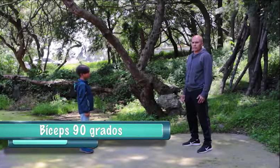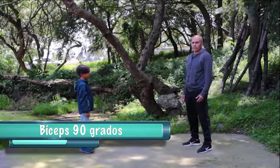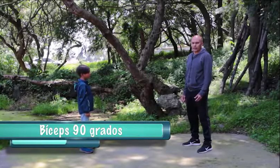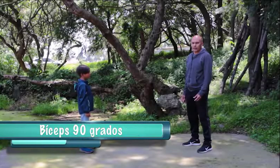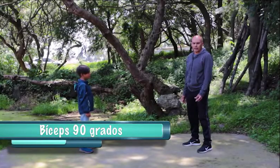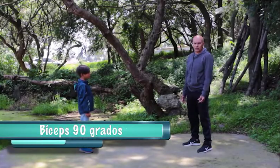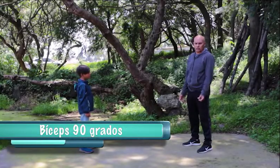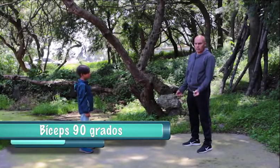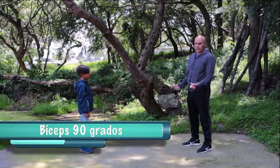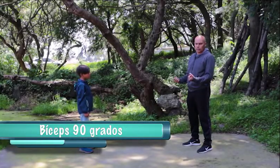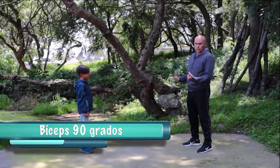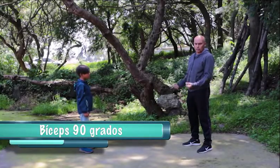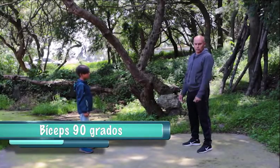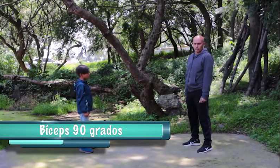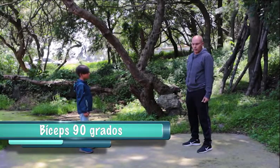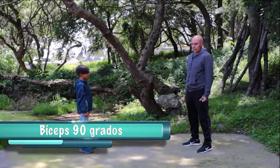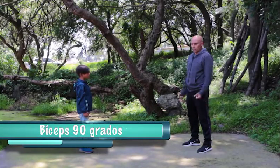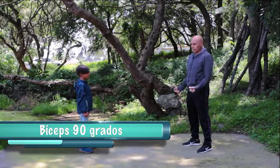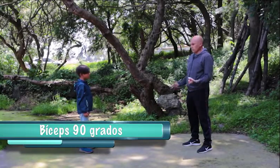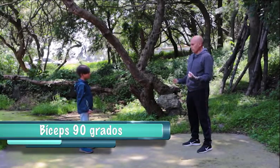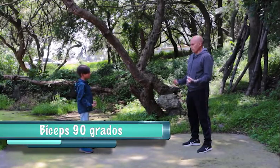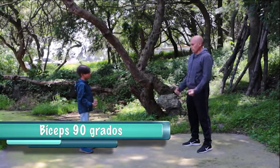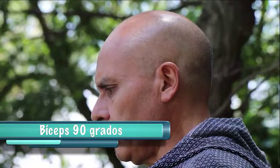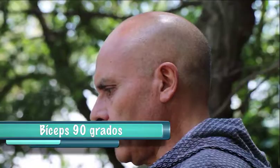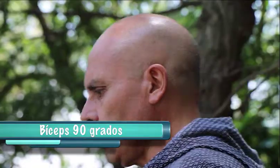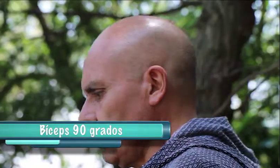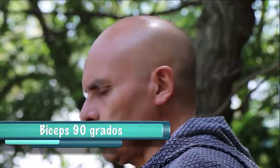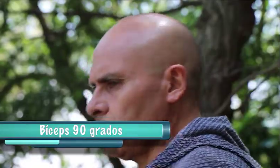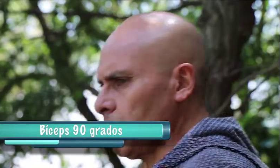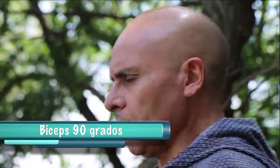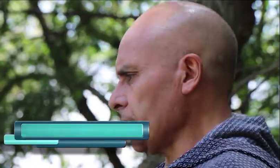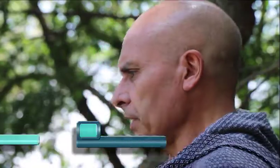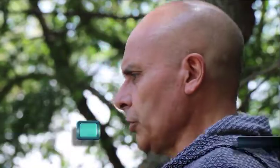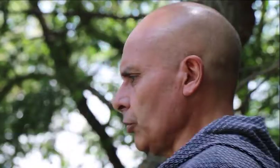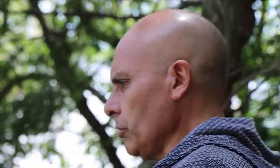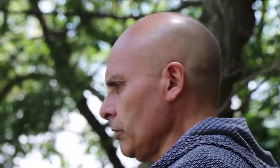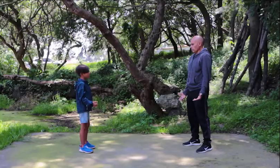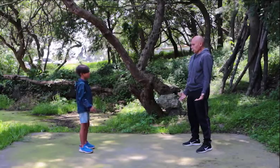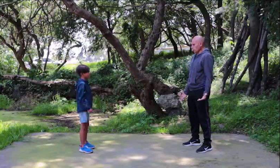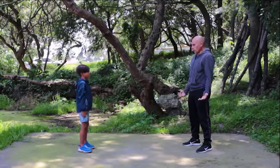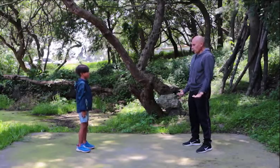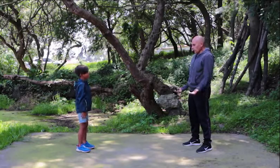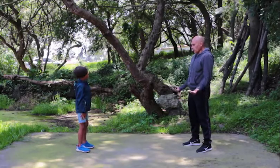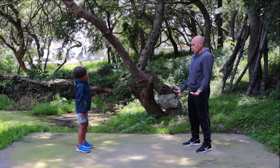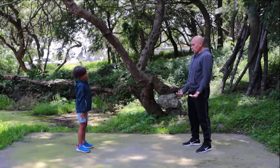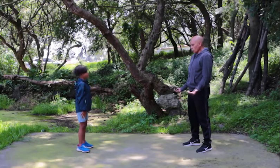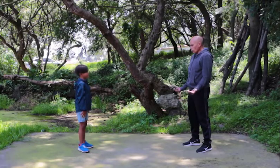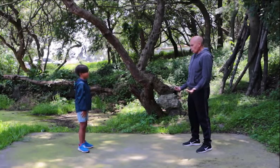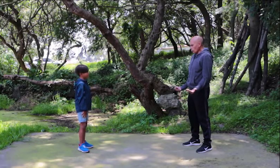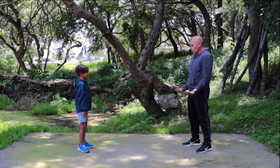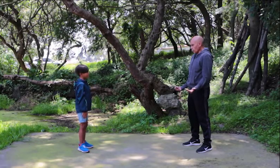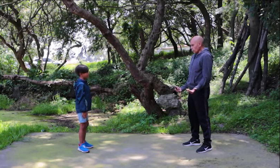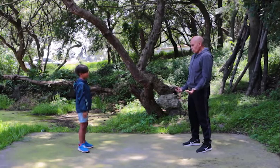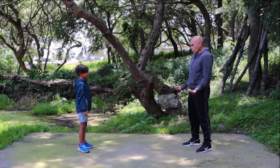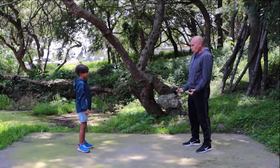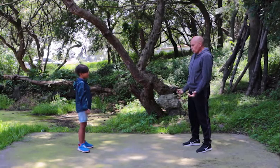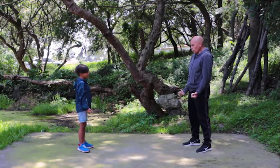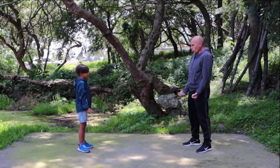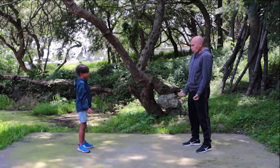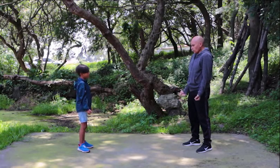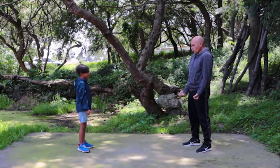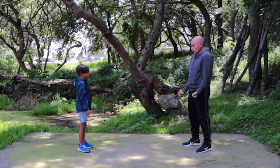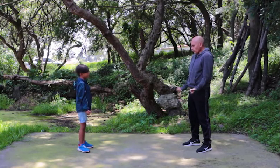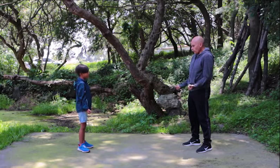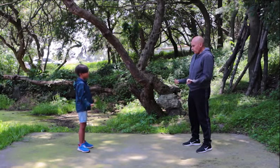Ahora vamos a trabajar el brazo de bíceps. Nos vamos a parar derechos. Vamos a pegar los codos a nuestro